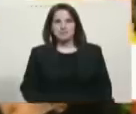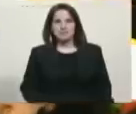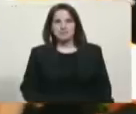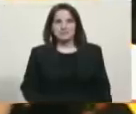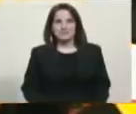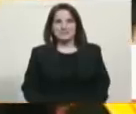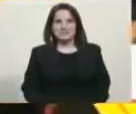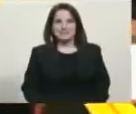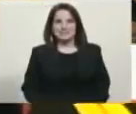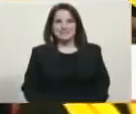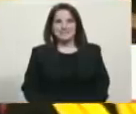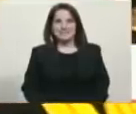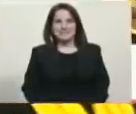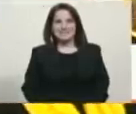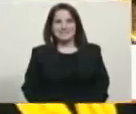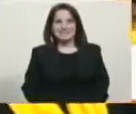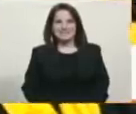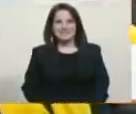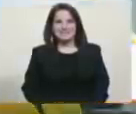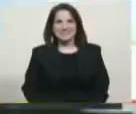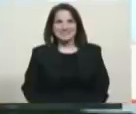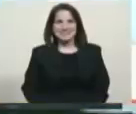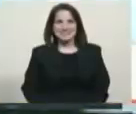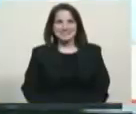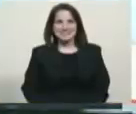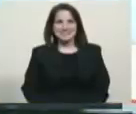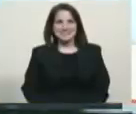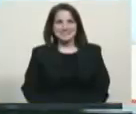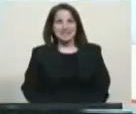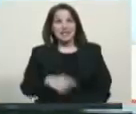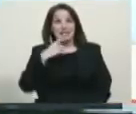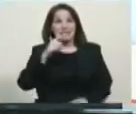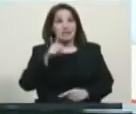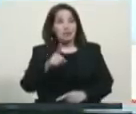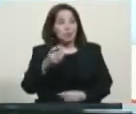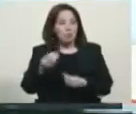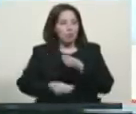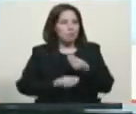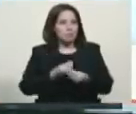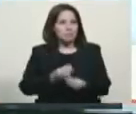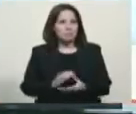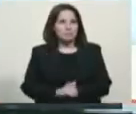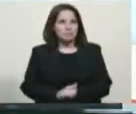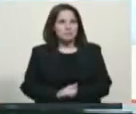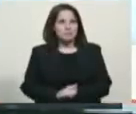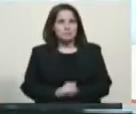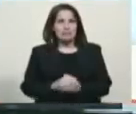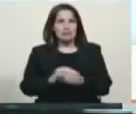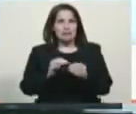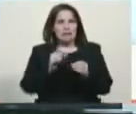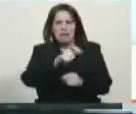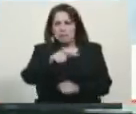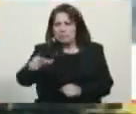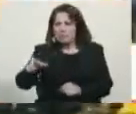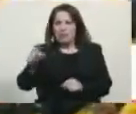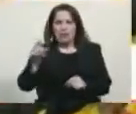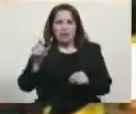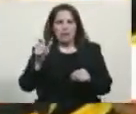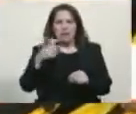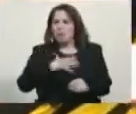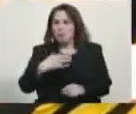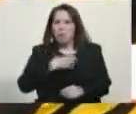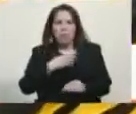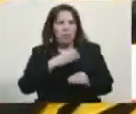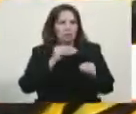de un país libre. Han vivido ustedes todo esto con nosotros. Nadie les puede echar cuento al